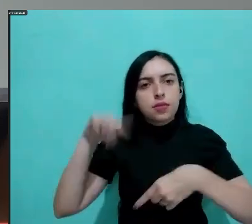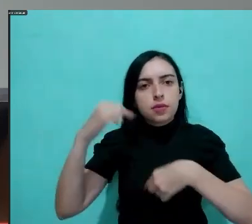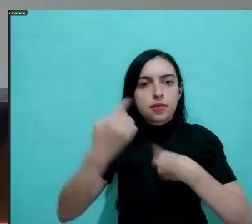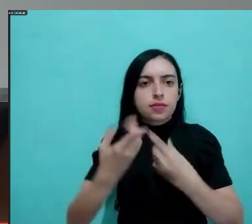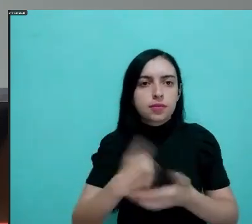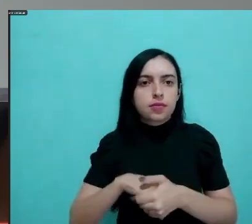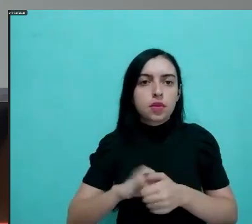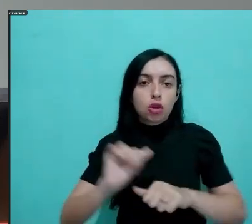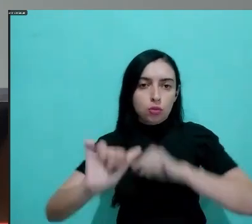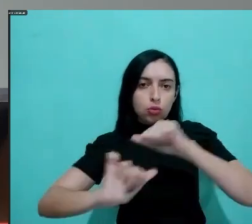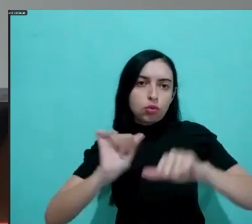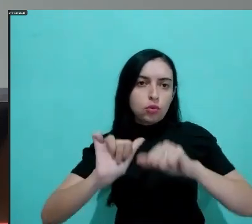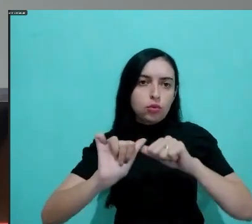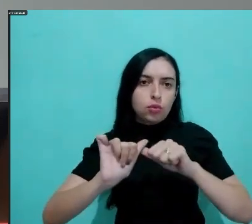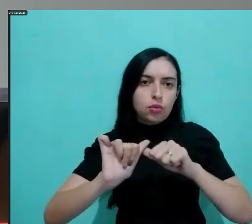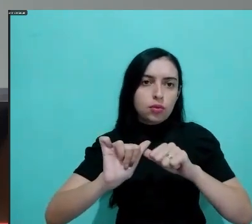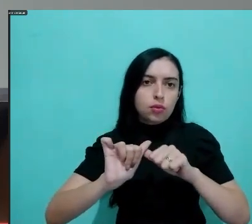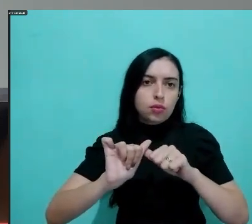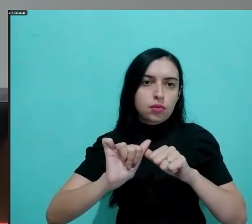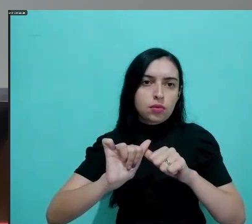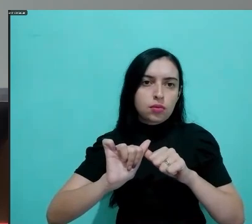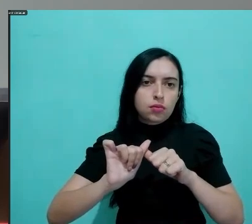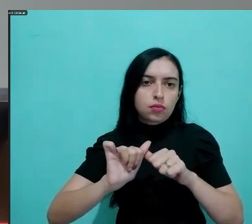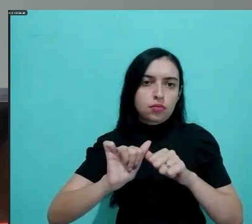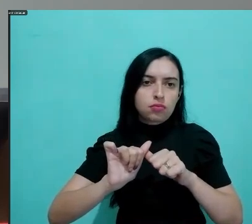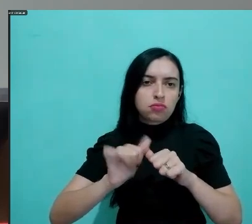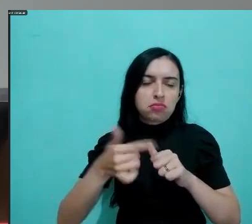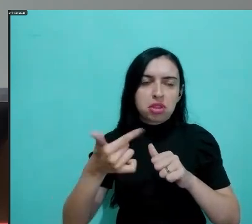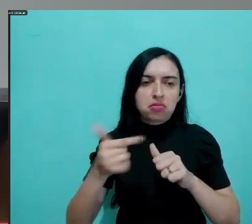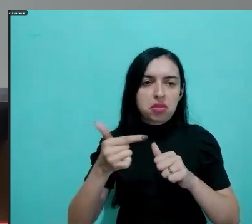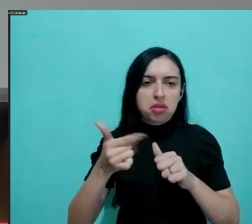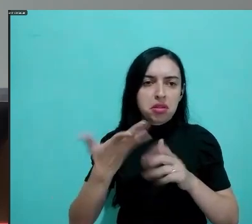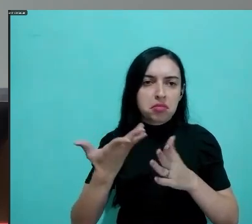pudo obtener una alternancia muy